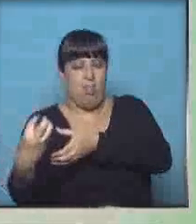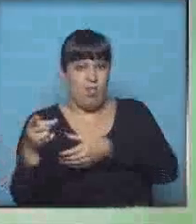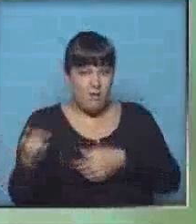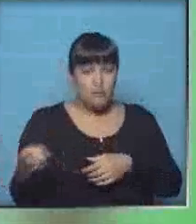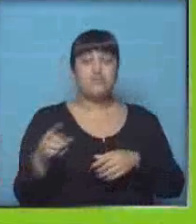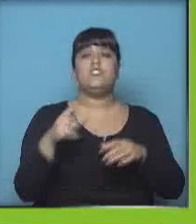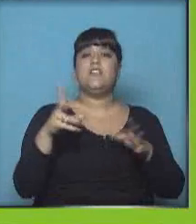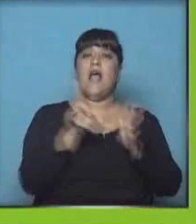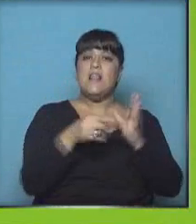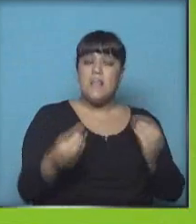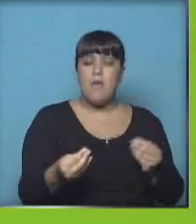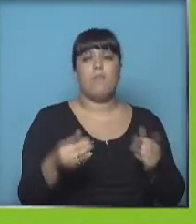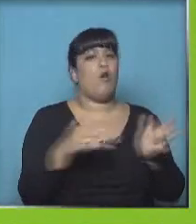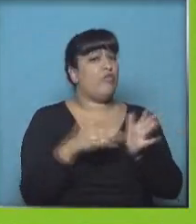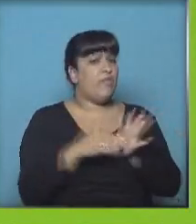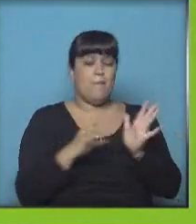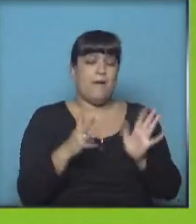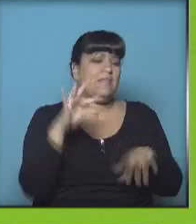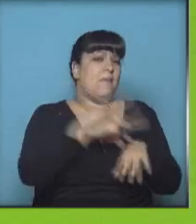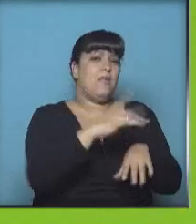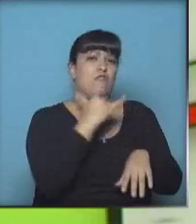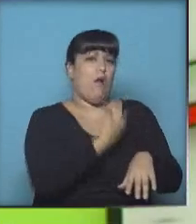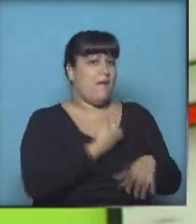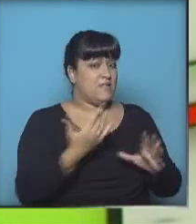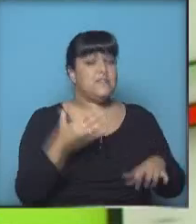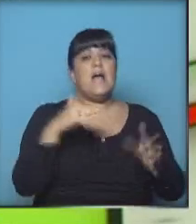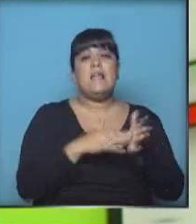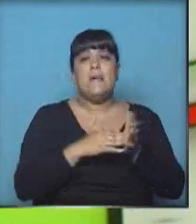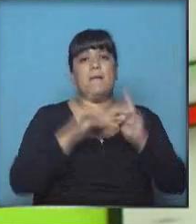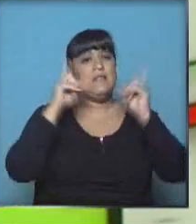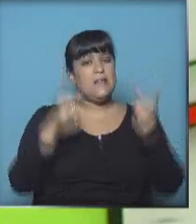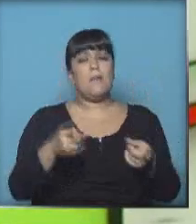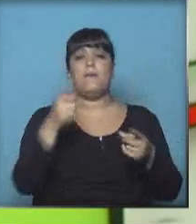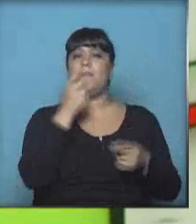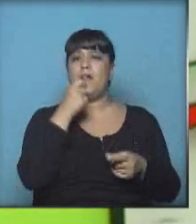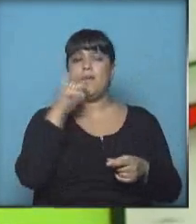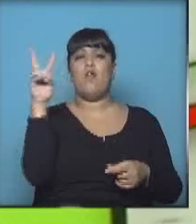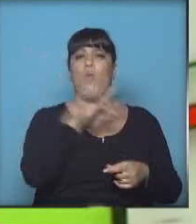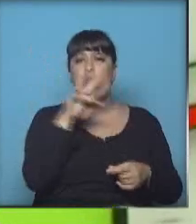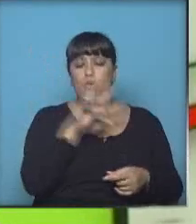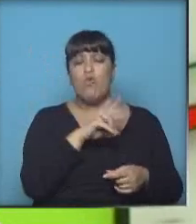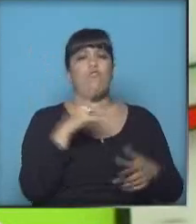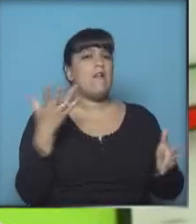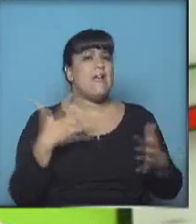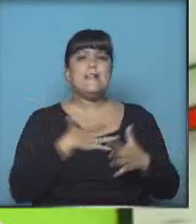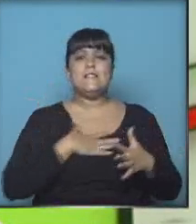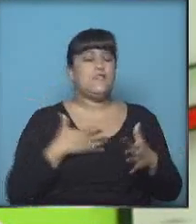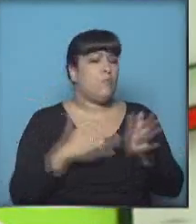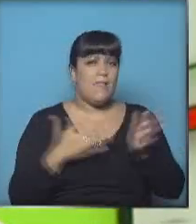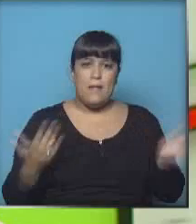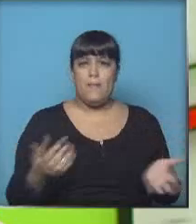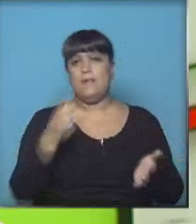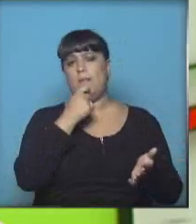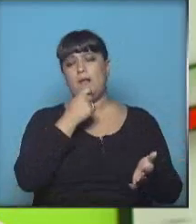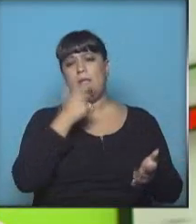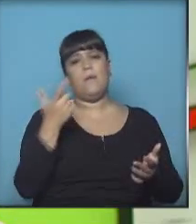que se pueda esperar es de acuerdo a la indicación médica. Exactamente, y va a depender de cómo esa mujer, digamos, se encuentra encuentre frente a los síntomas que decíamos. El